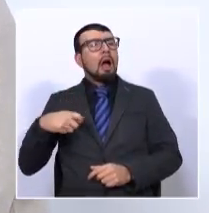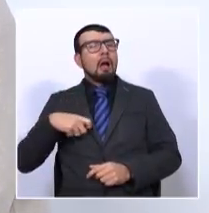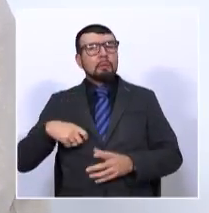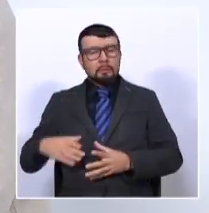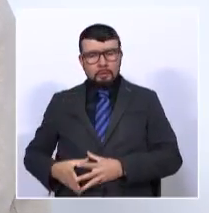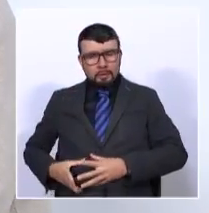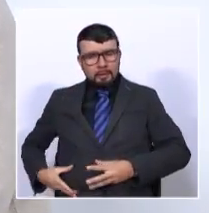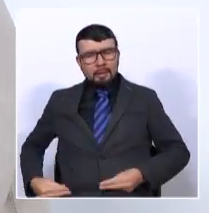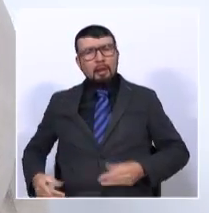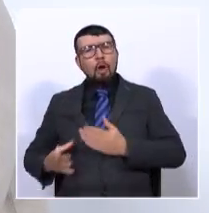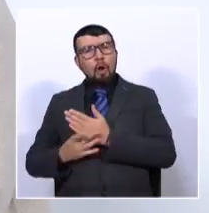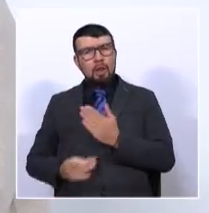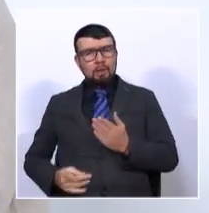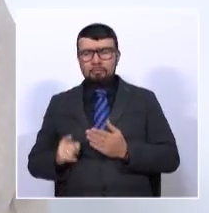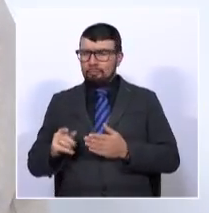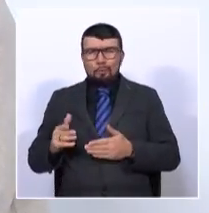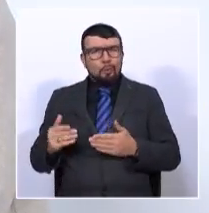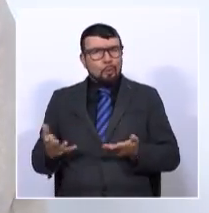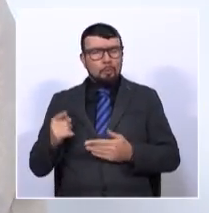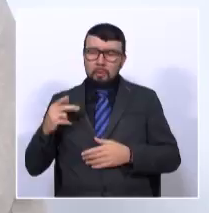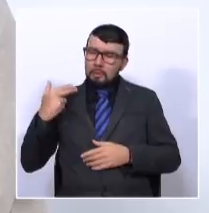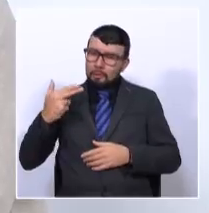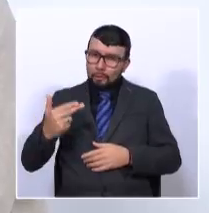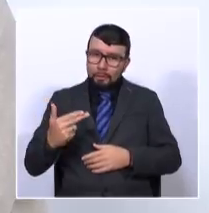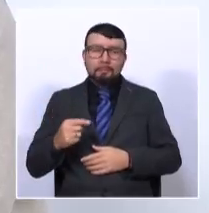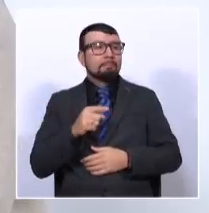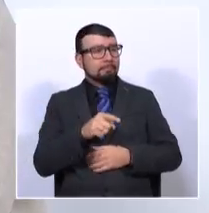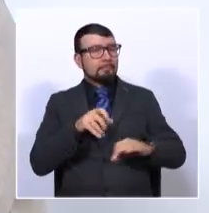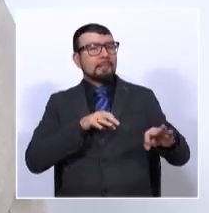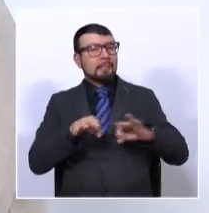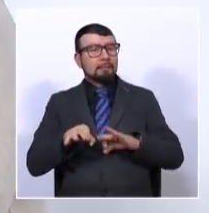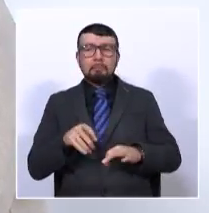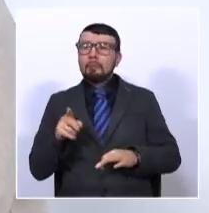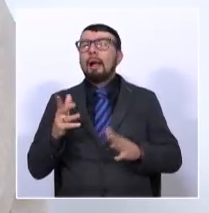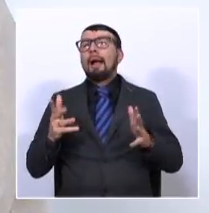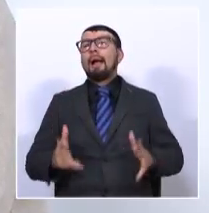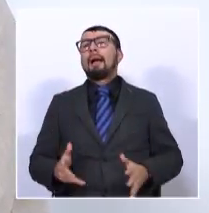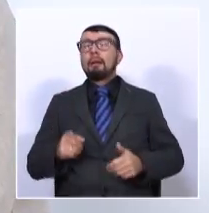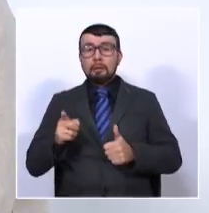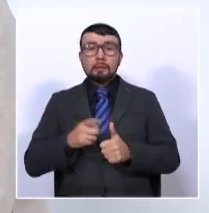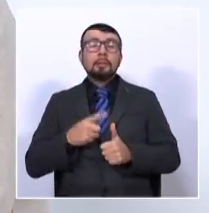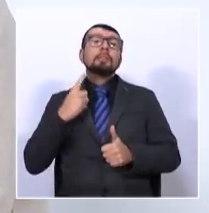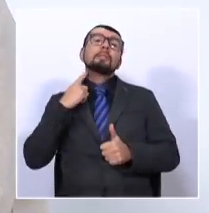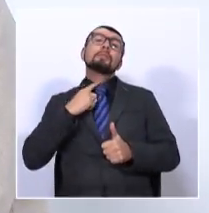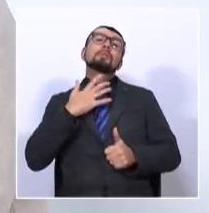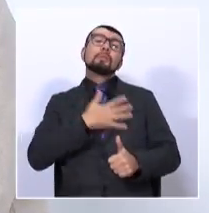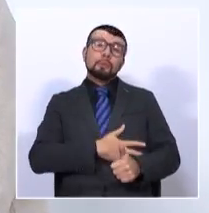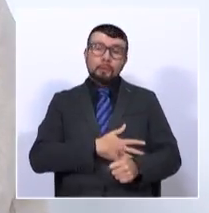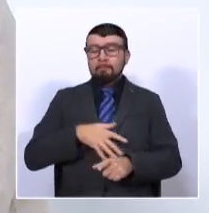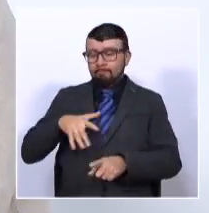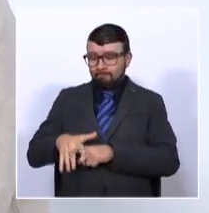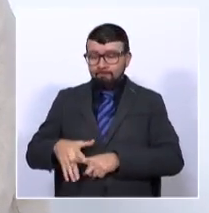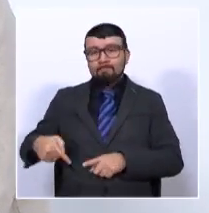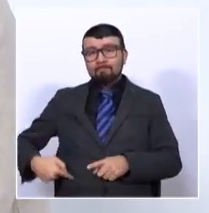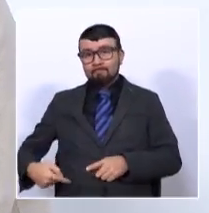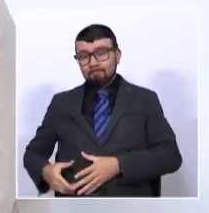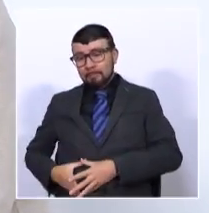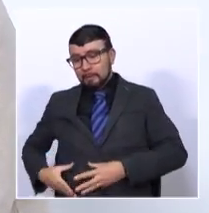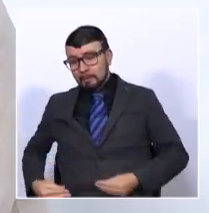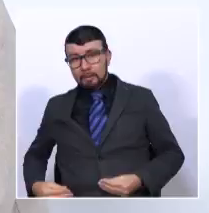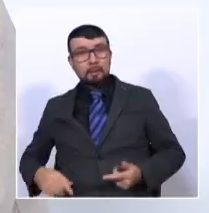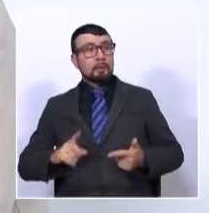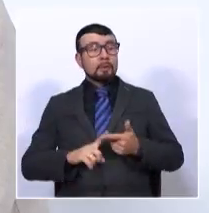graso, pero ¿cómo fue esa historia? Mire lo que dice el doctor Germán, es que el hipotiroidismo también tiene relación con eso, y